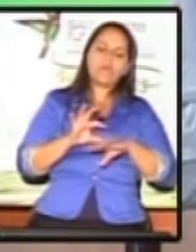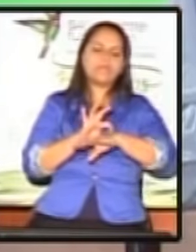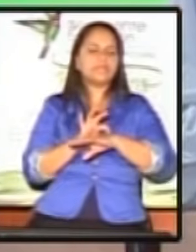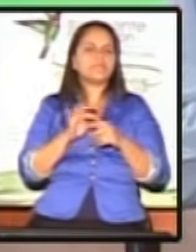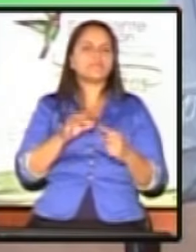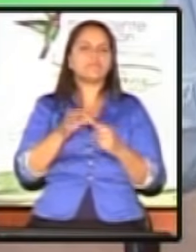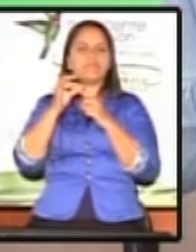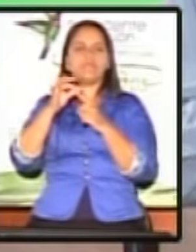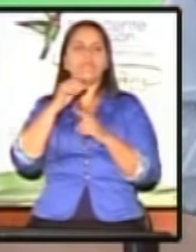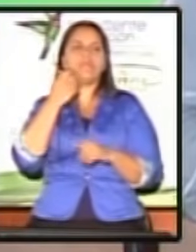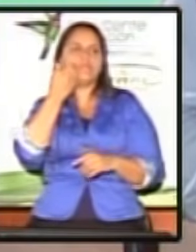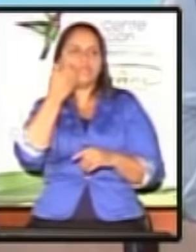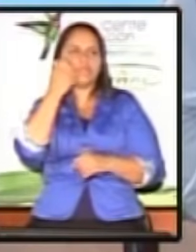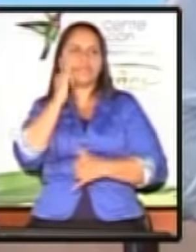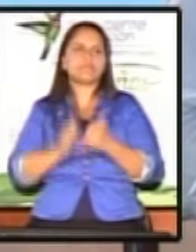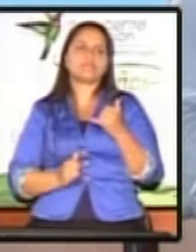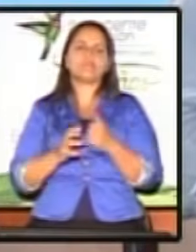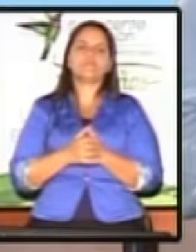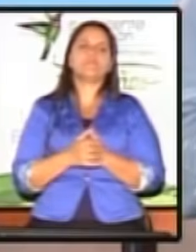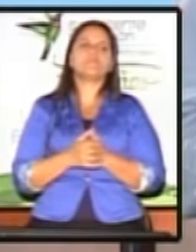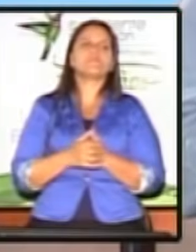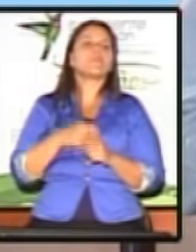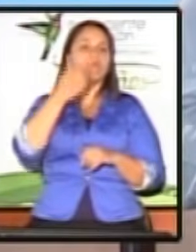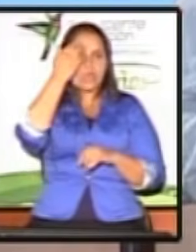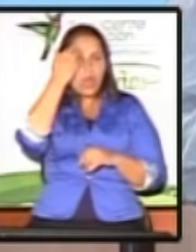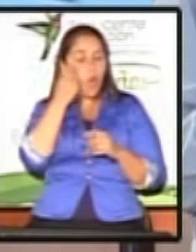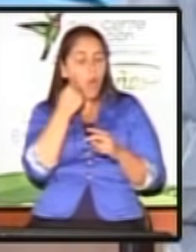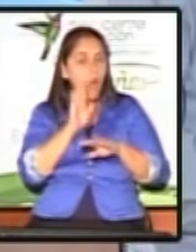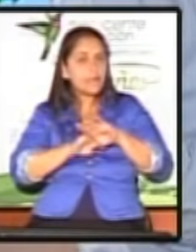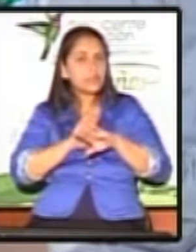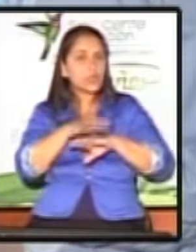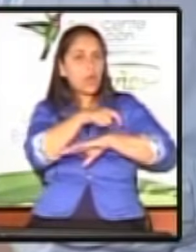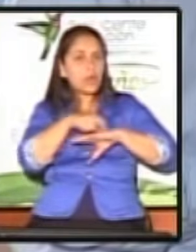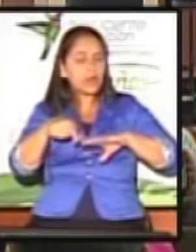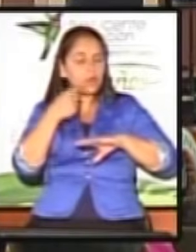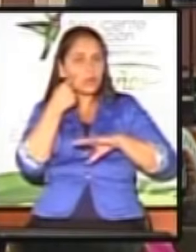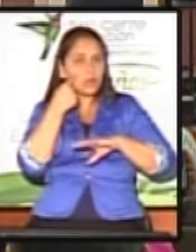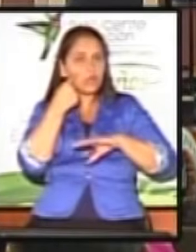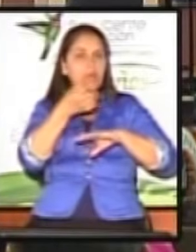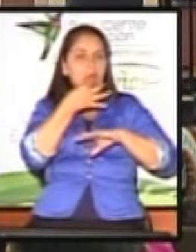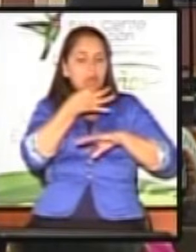del horario y de por qué se le están dando cada uno de los medicamentos.